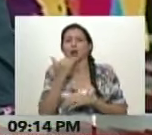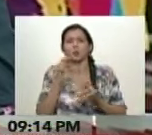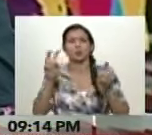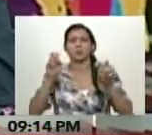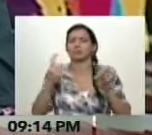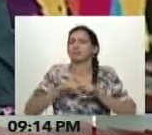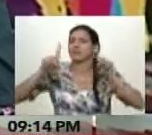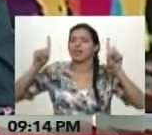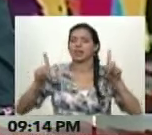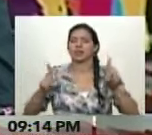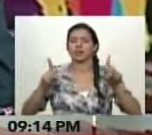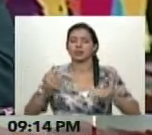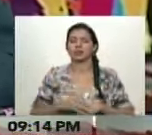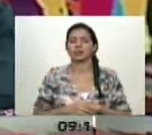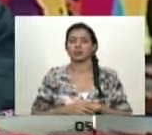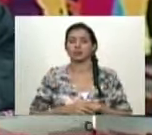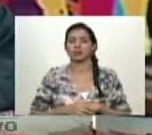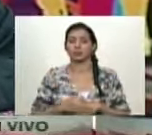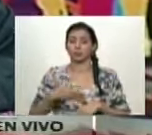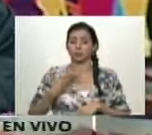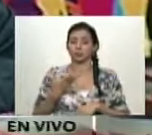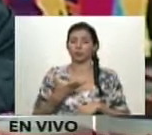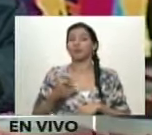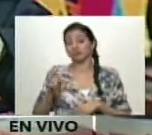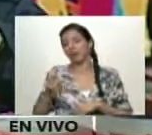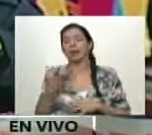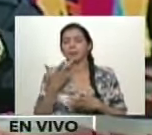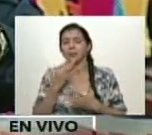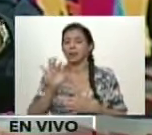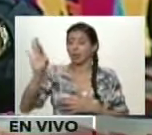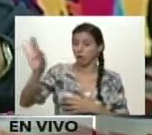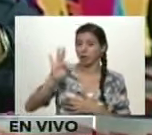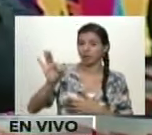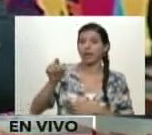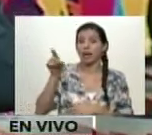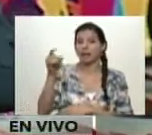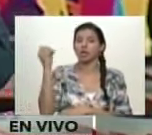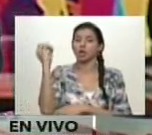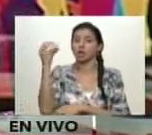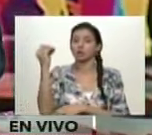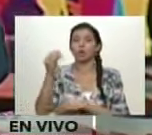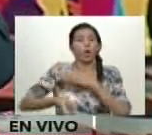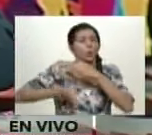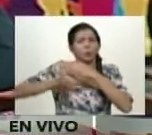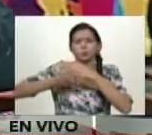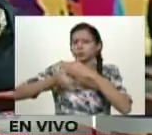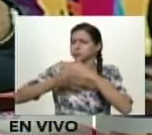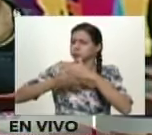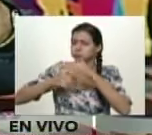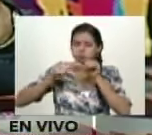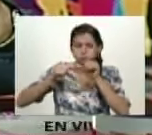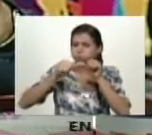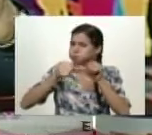que fue elegir un congreso y ese congreso mantenerlo vivo,